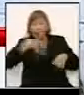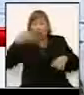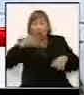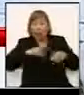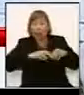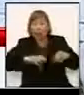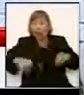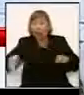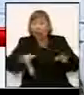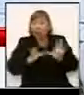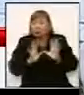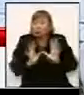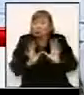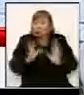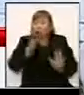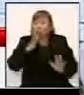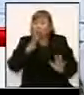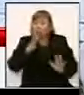alto...